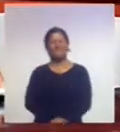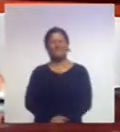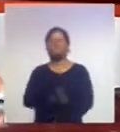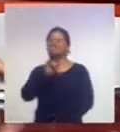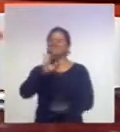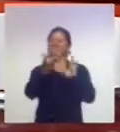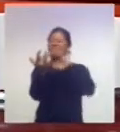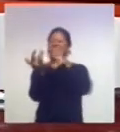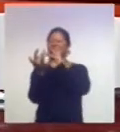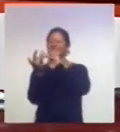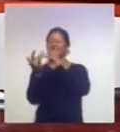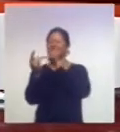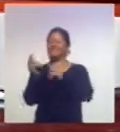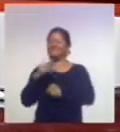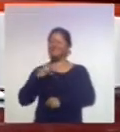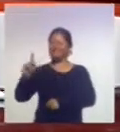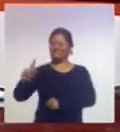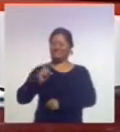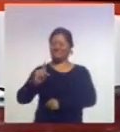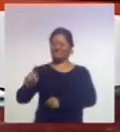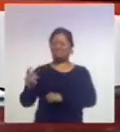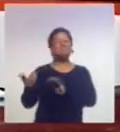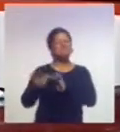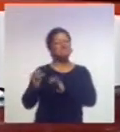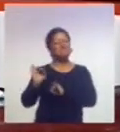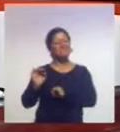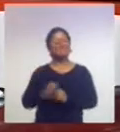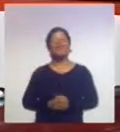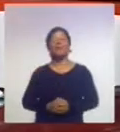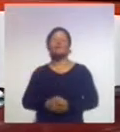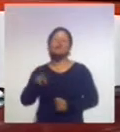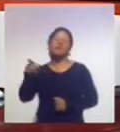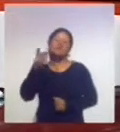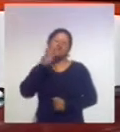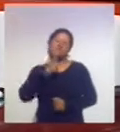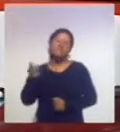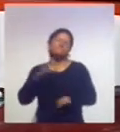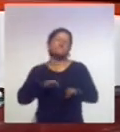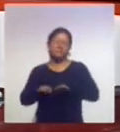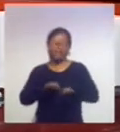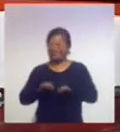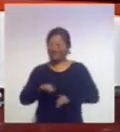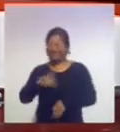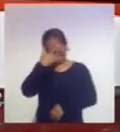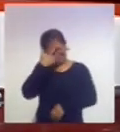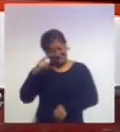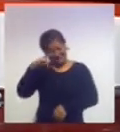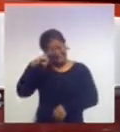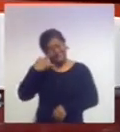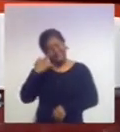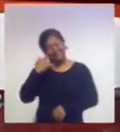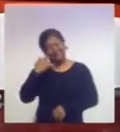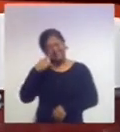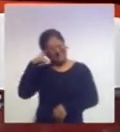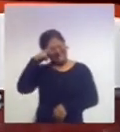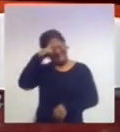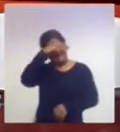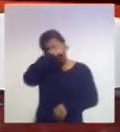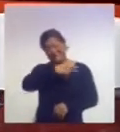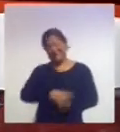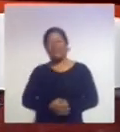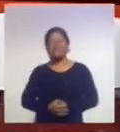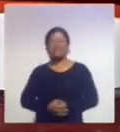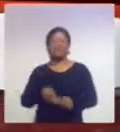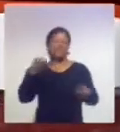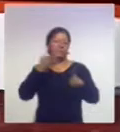coincidimos también que la verdad es que ha sido un triunfo en el que, como ellas lo comentan, trabajaron bastante y ahí está el fruto. Vamos directamente a la pausa,